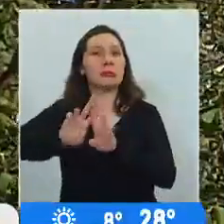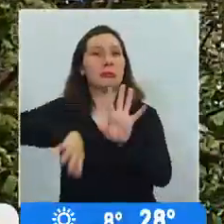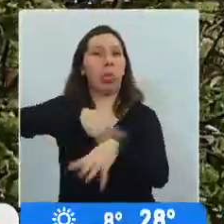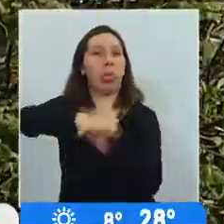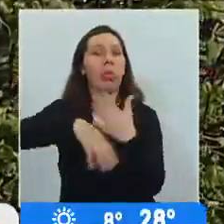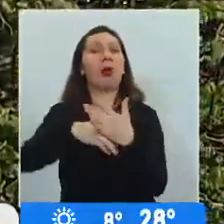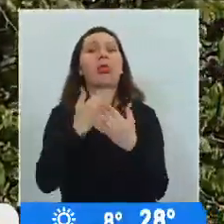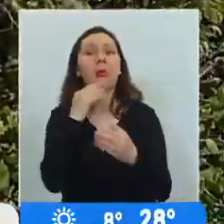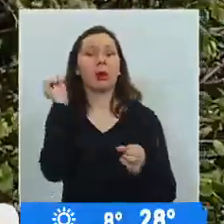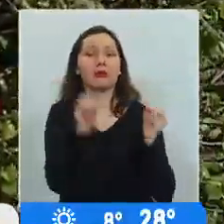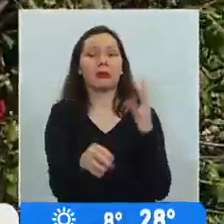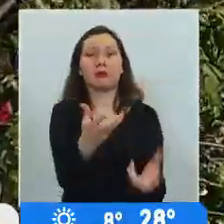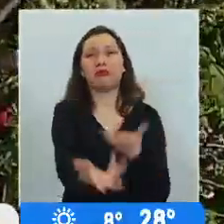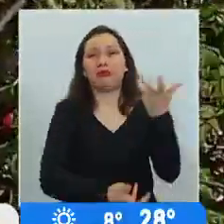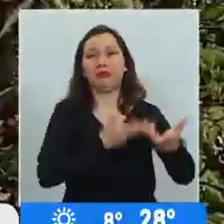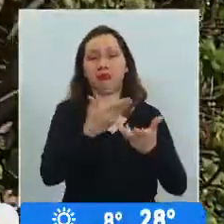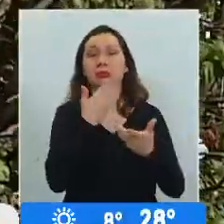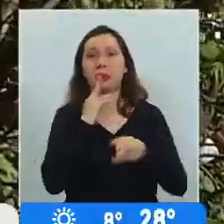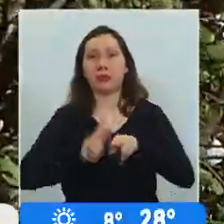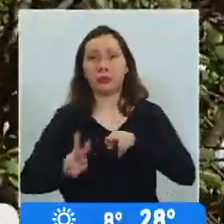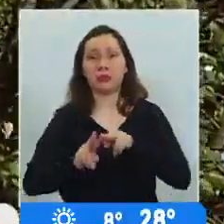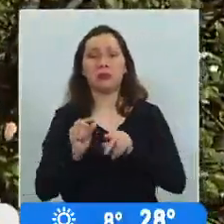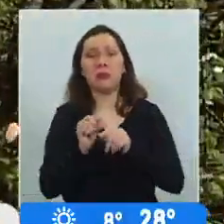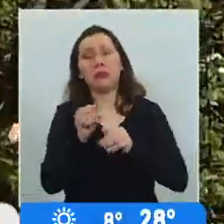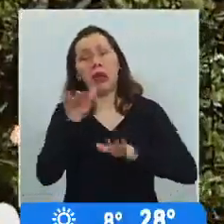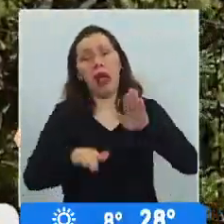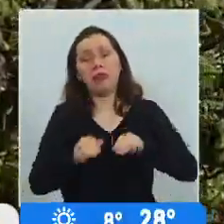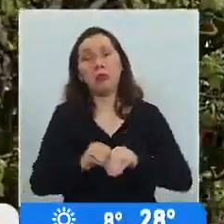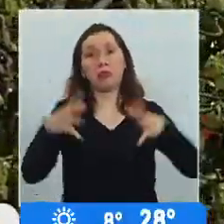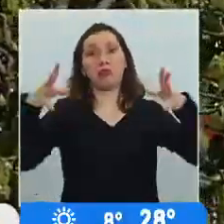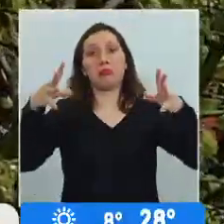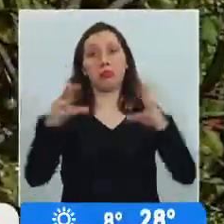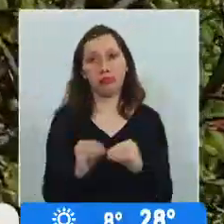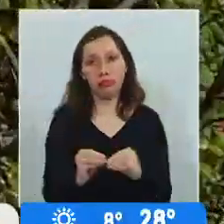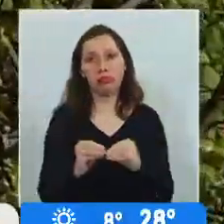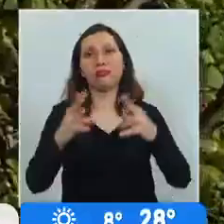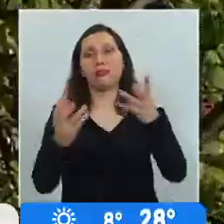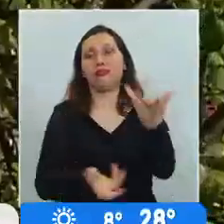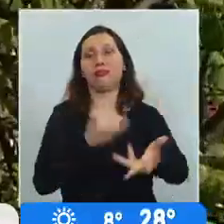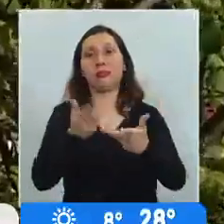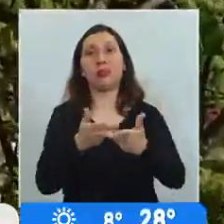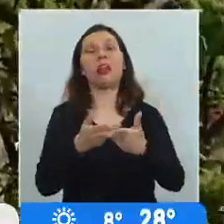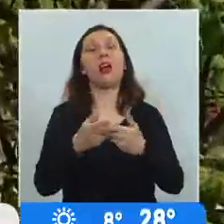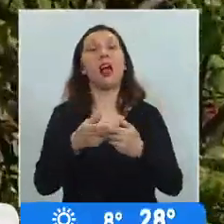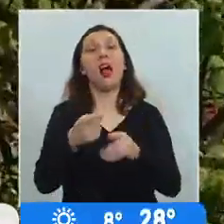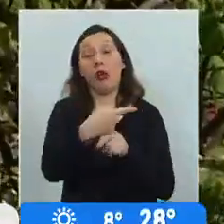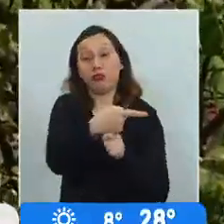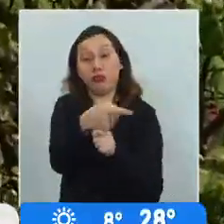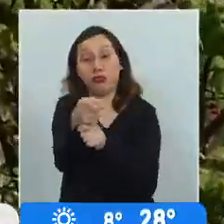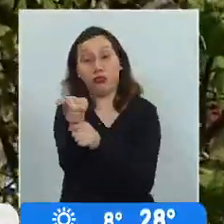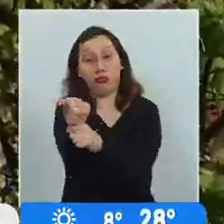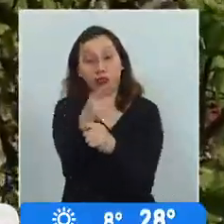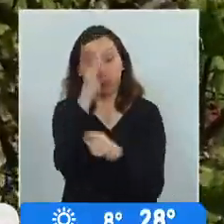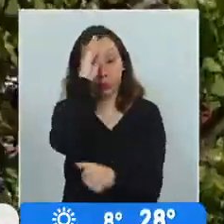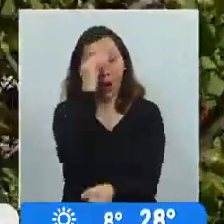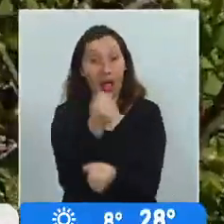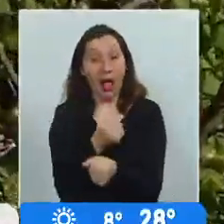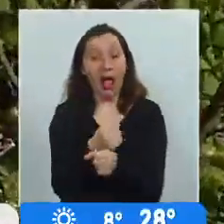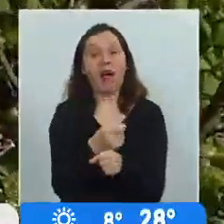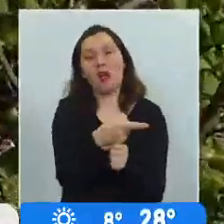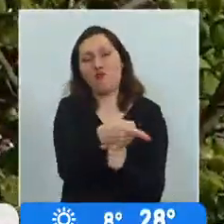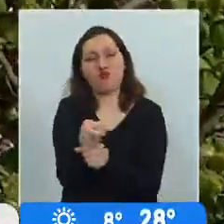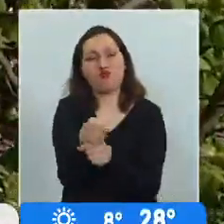unas barricadas incendiarias que a ratos se prenden. El carro de fuerzas especiales de carabineros, el carro